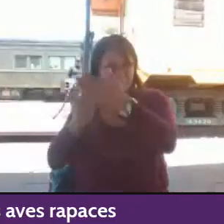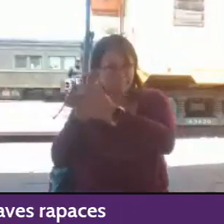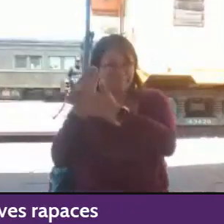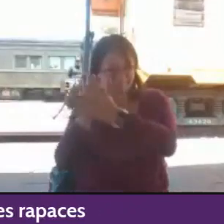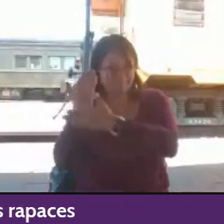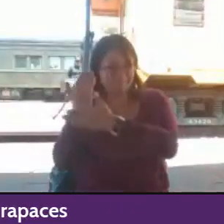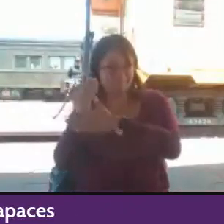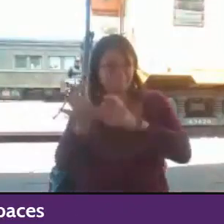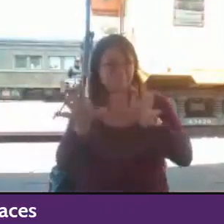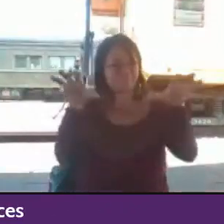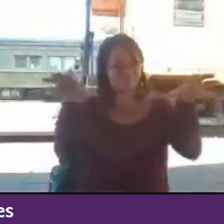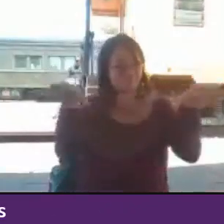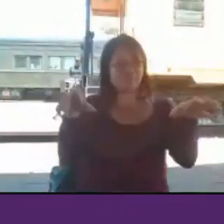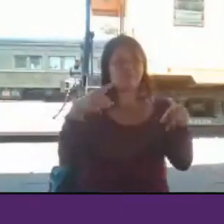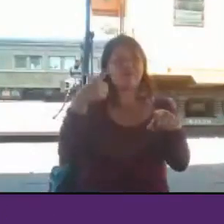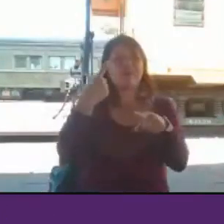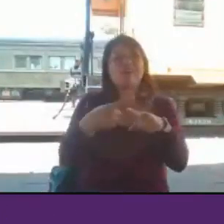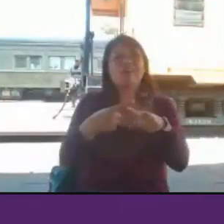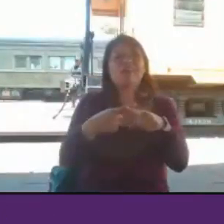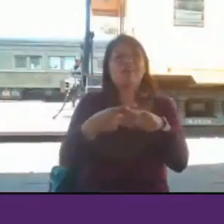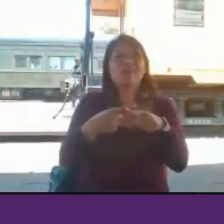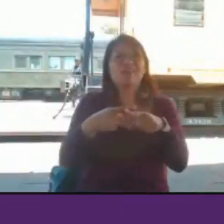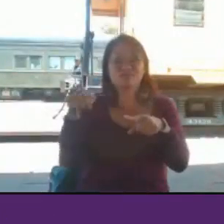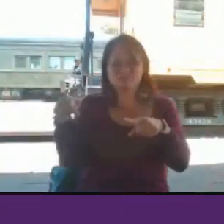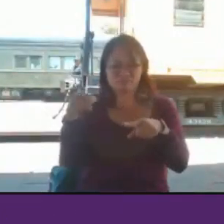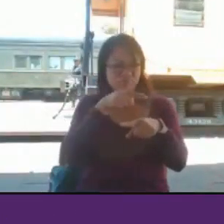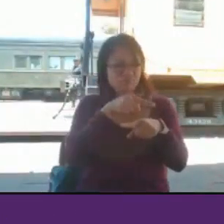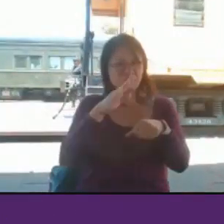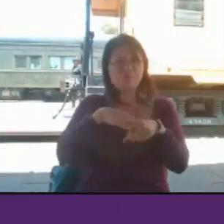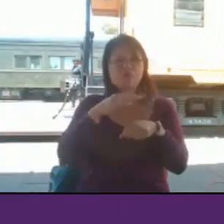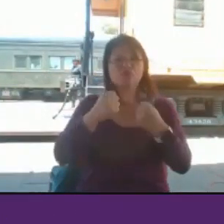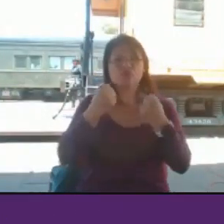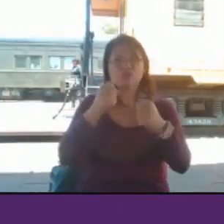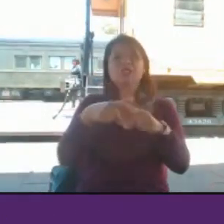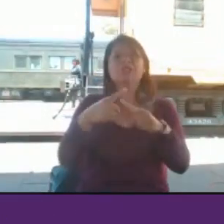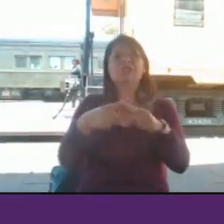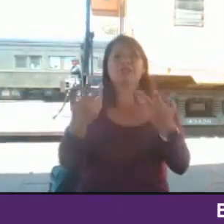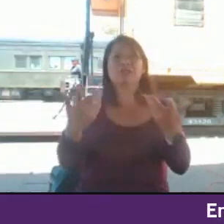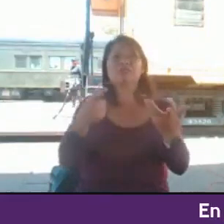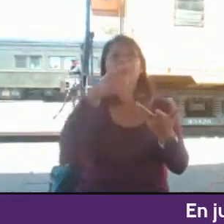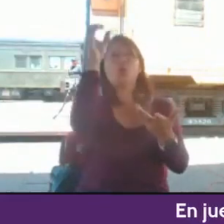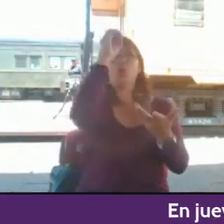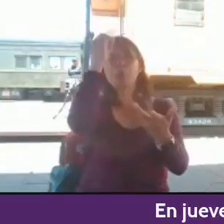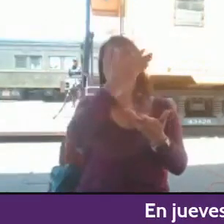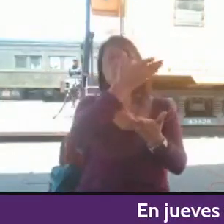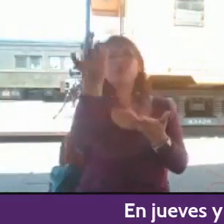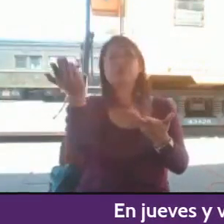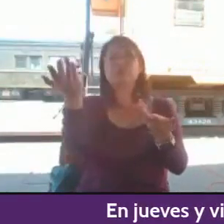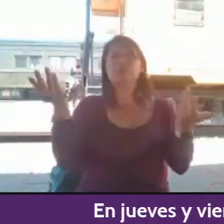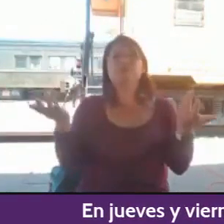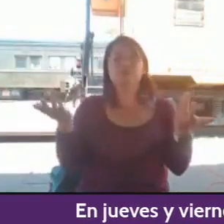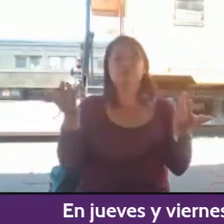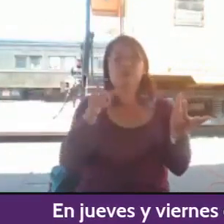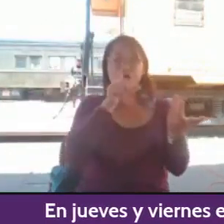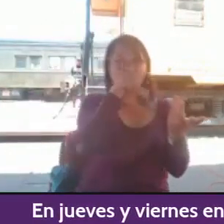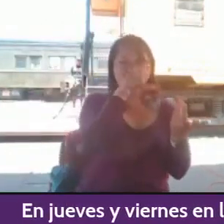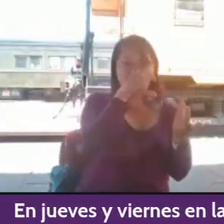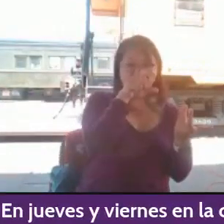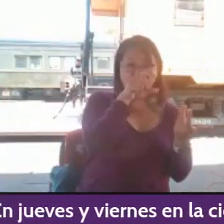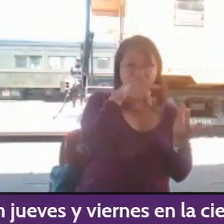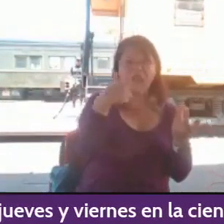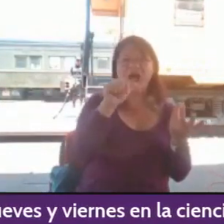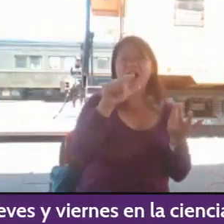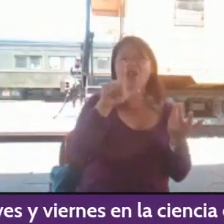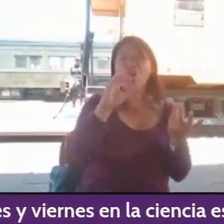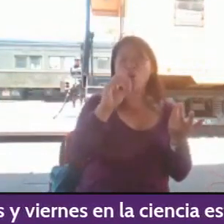de quién es más fuerte. ¿Ustedes qué opinan? ¿Quién va a ser más fuerte? ¿Las águilas y los halcones o los búhos